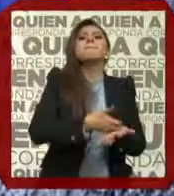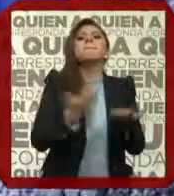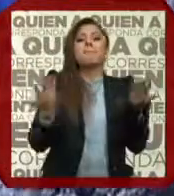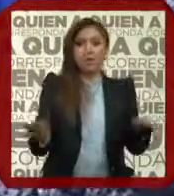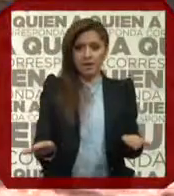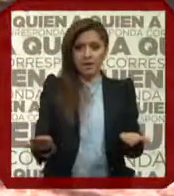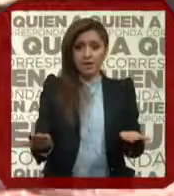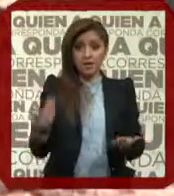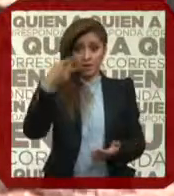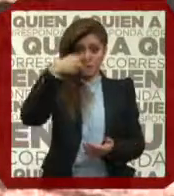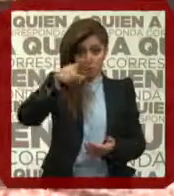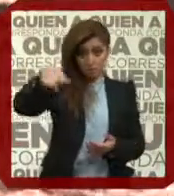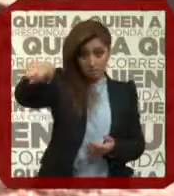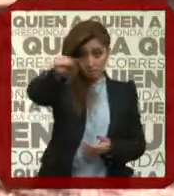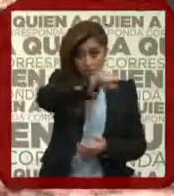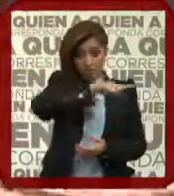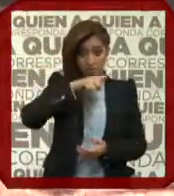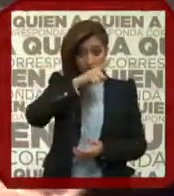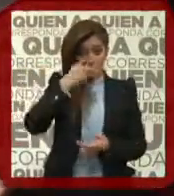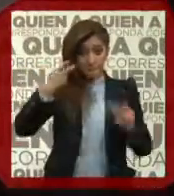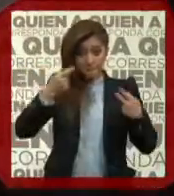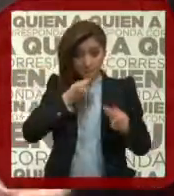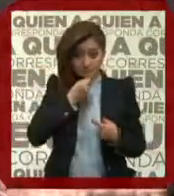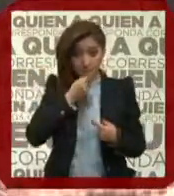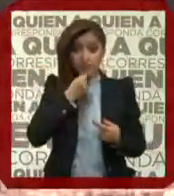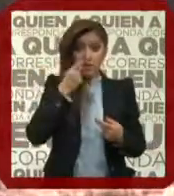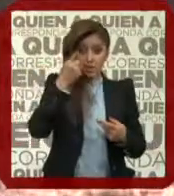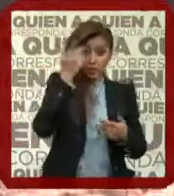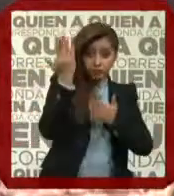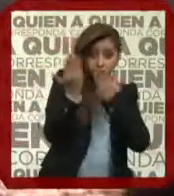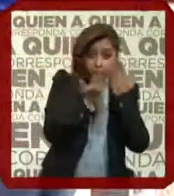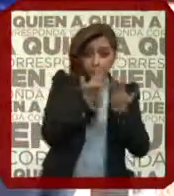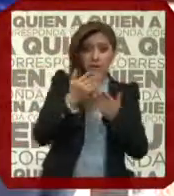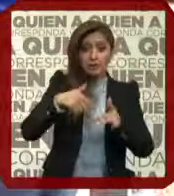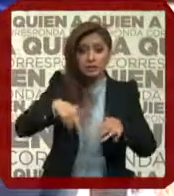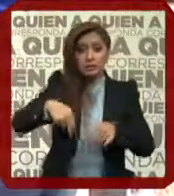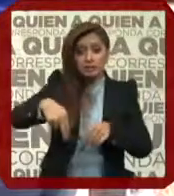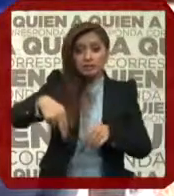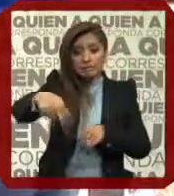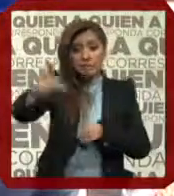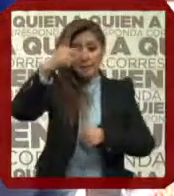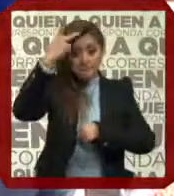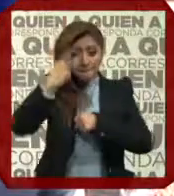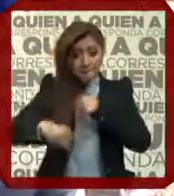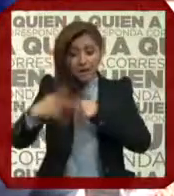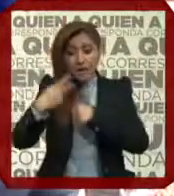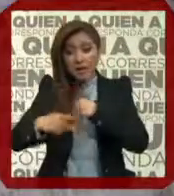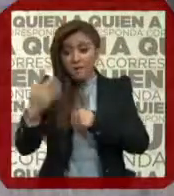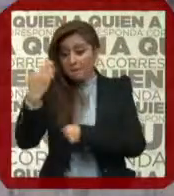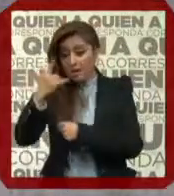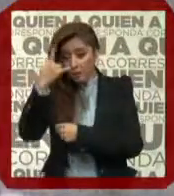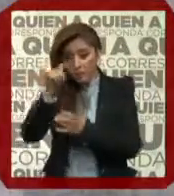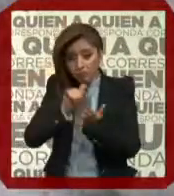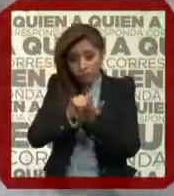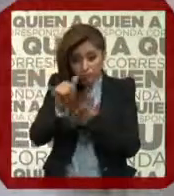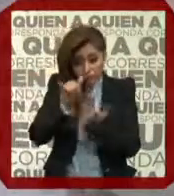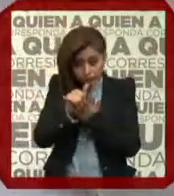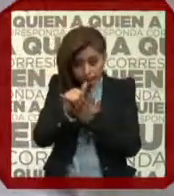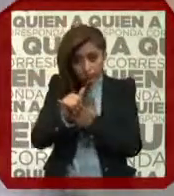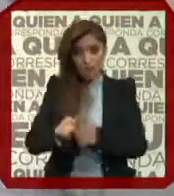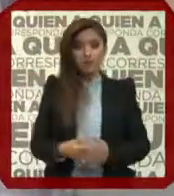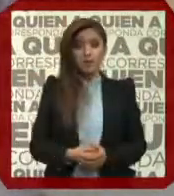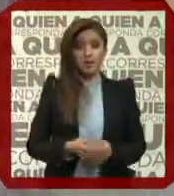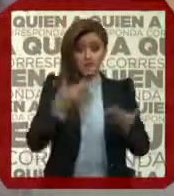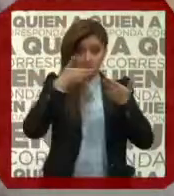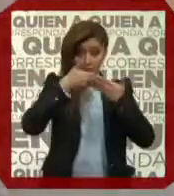suma lo que estudiantes tienen que pasar a diario mientras se termina la pavimentación. Lo que piden es que ahora que los